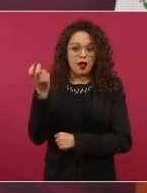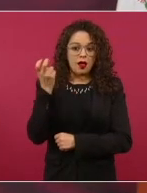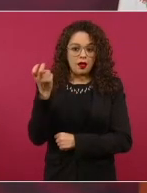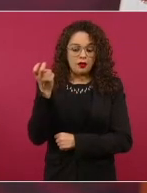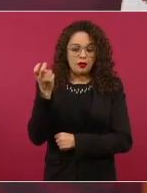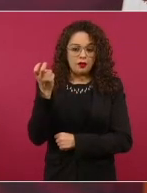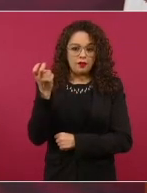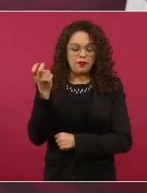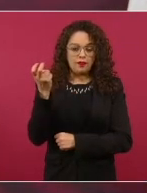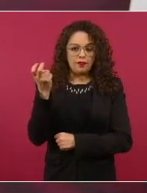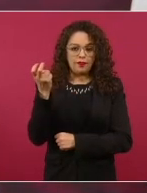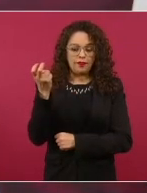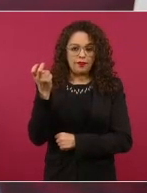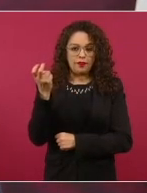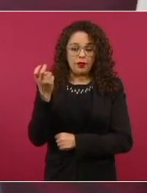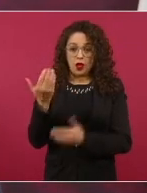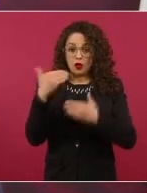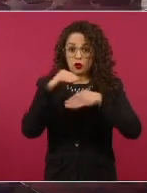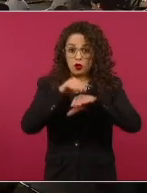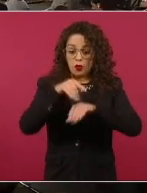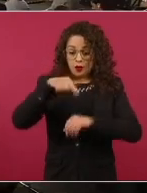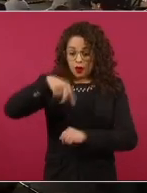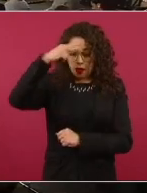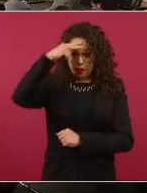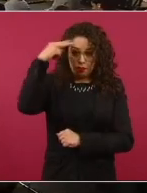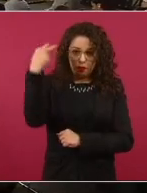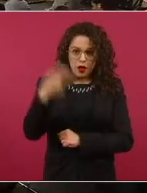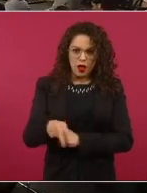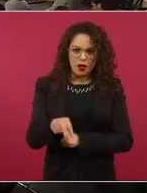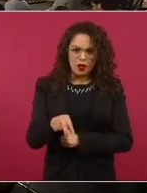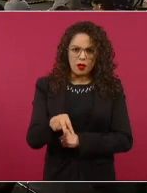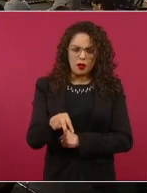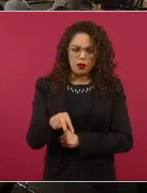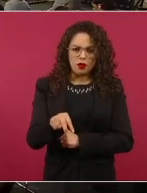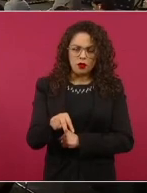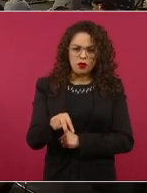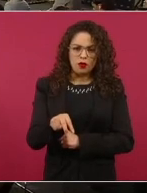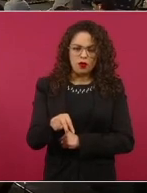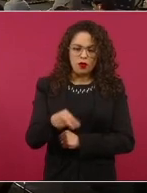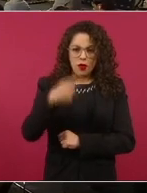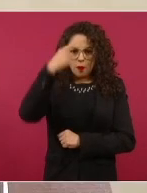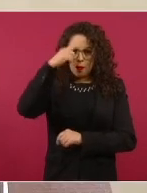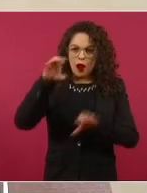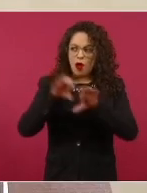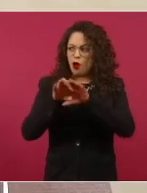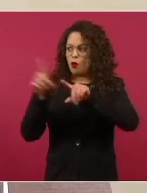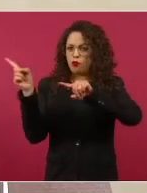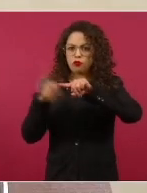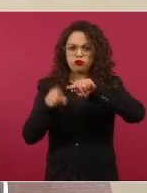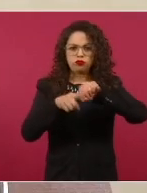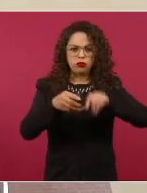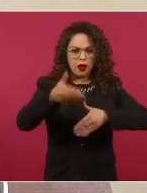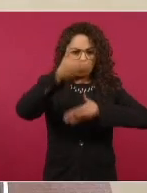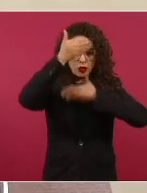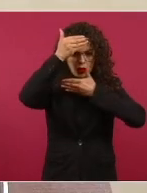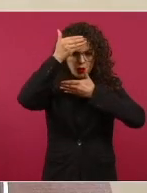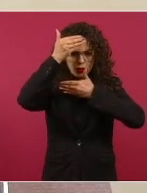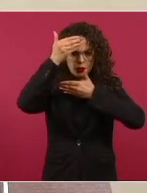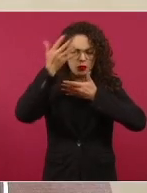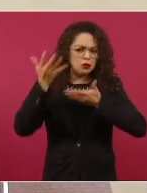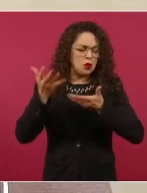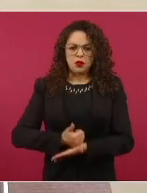En el caso de México, indica que la colaboración para desarticular el terrorismo fue sólida.